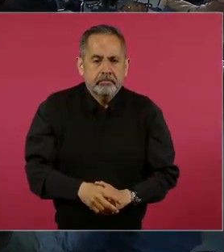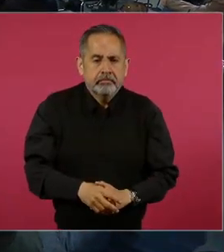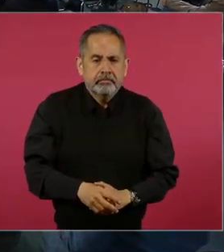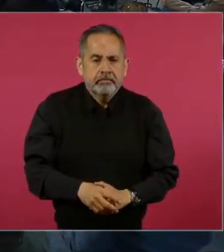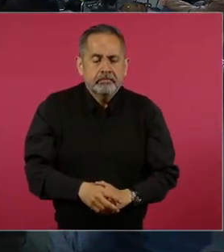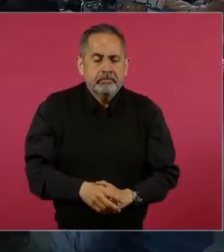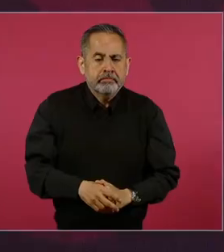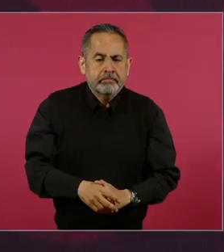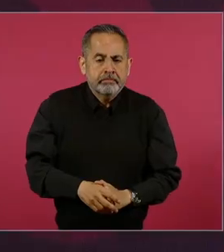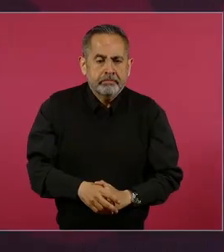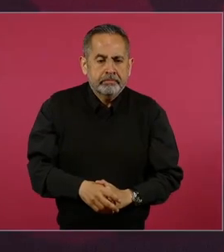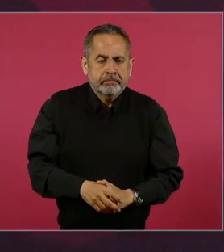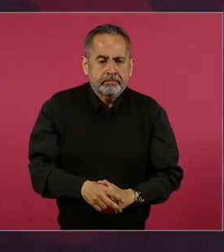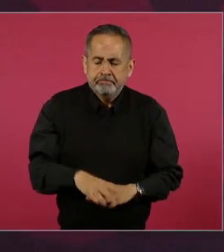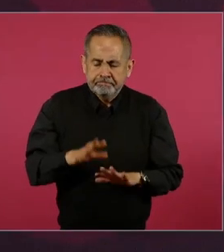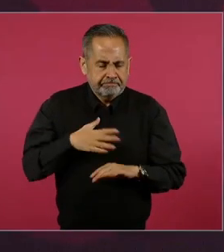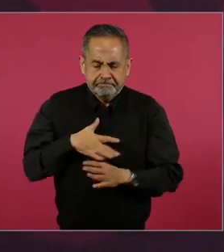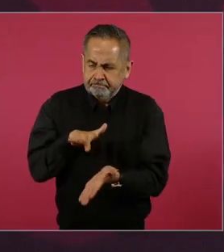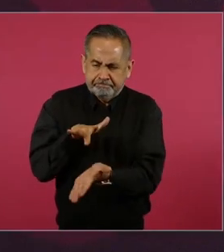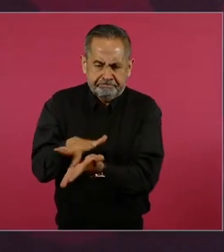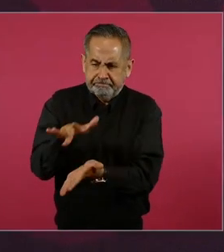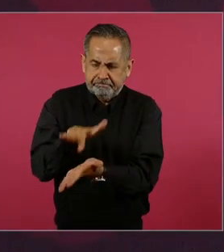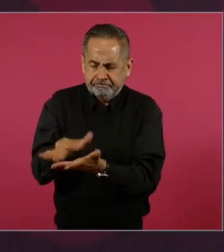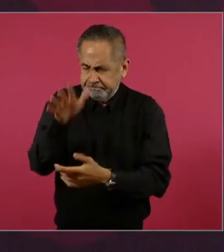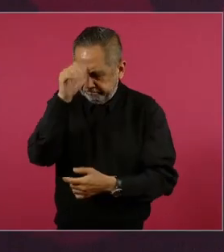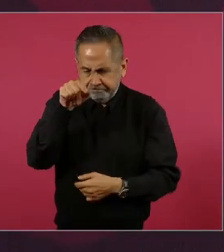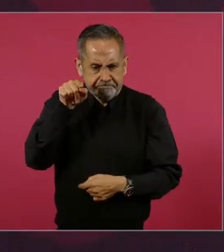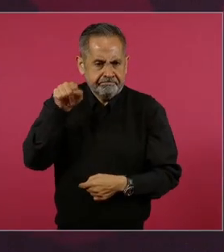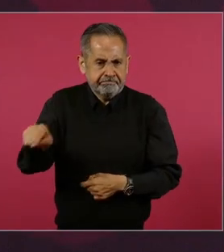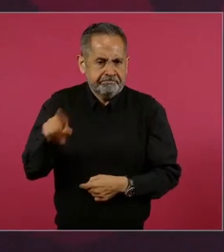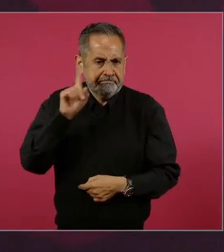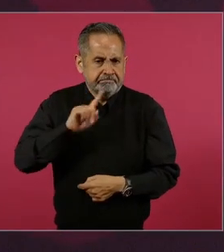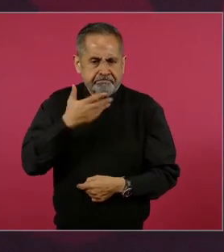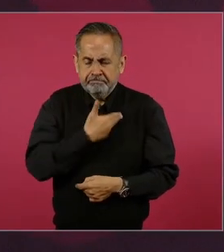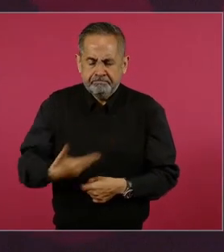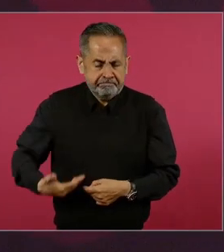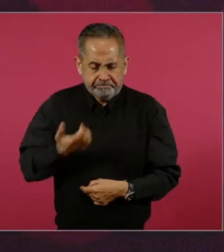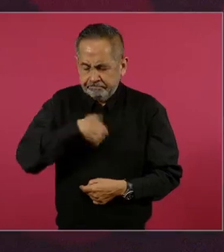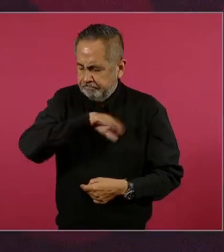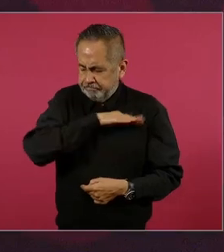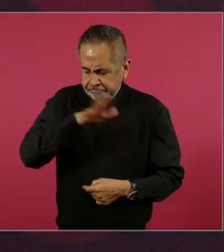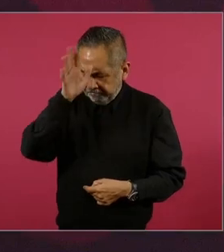Bueno, yo apoyo a la presidenta